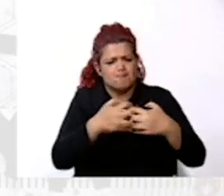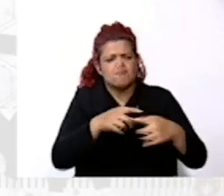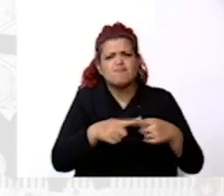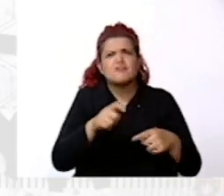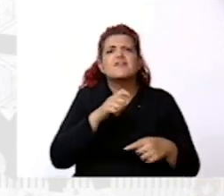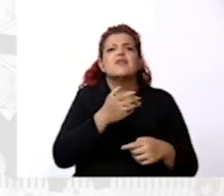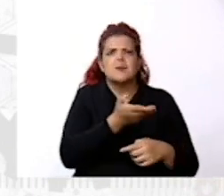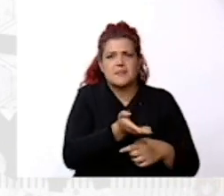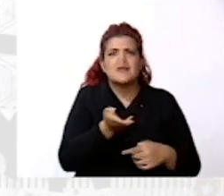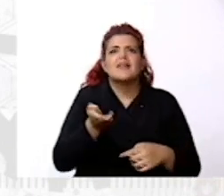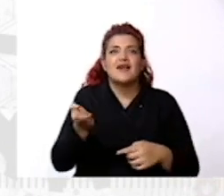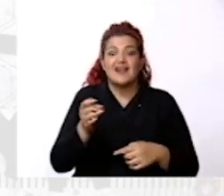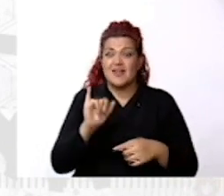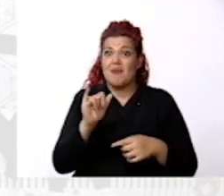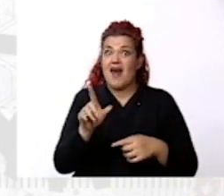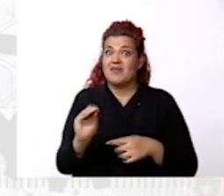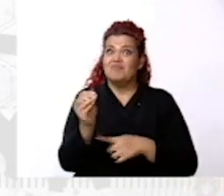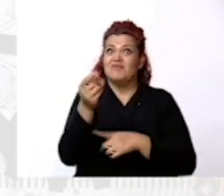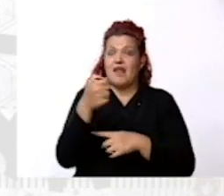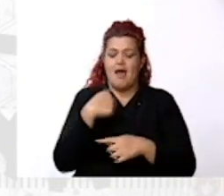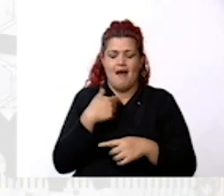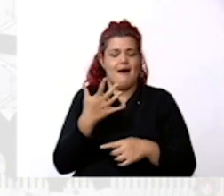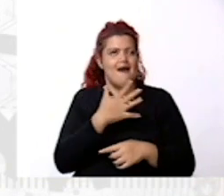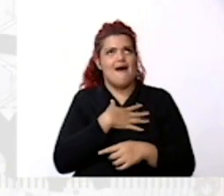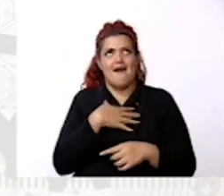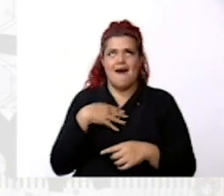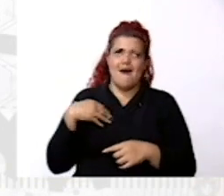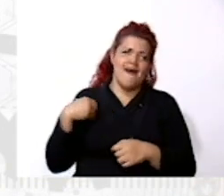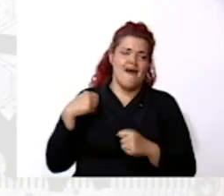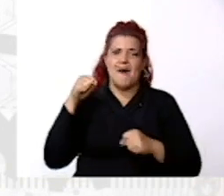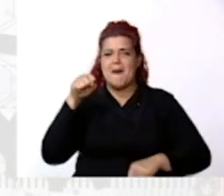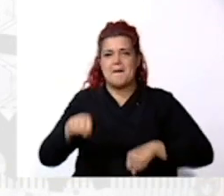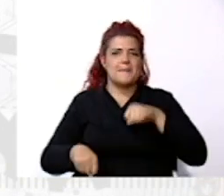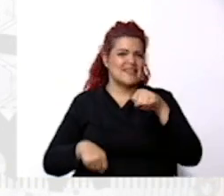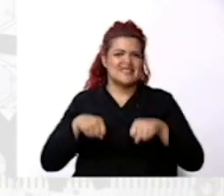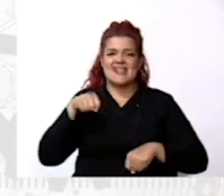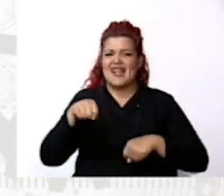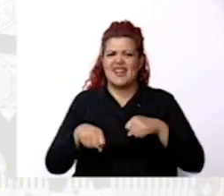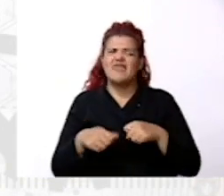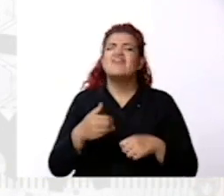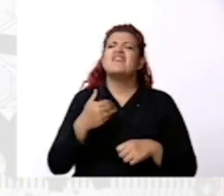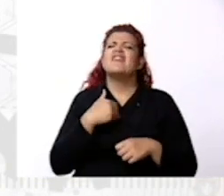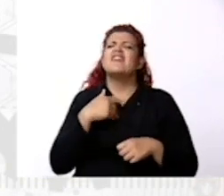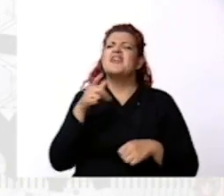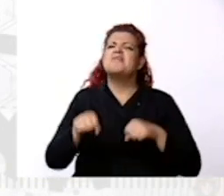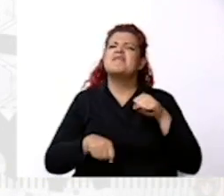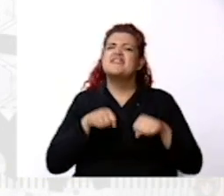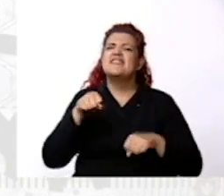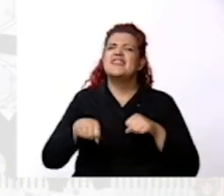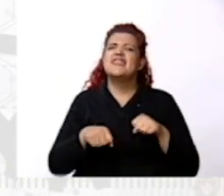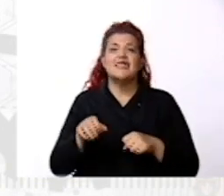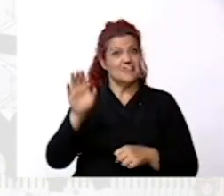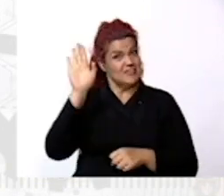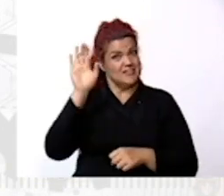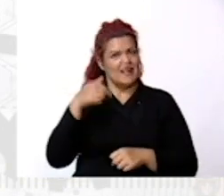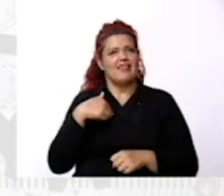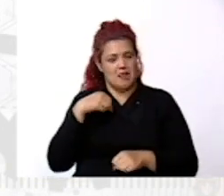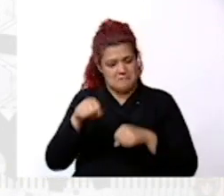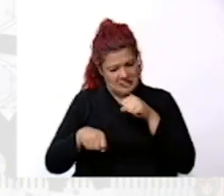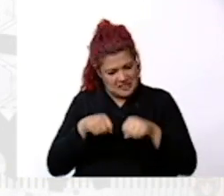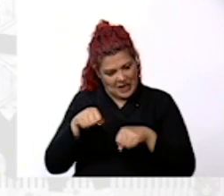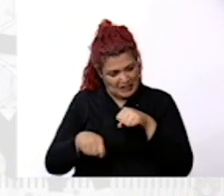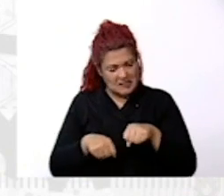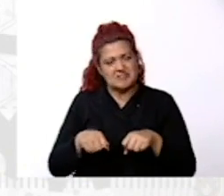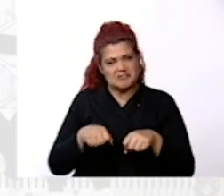Al igual que la joven, a mí también me encanta andar en bicicleta. ¿Quién tiene bici? Bueno, y si no